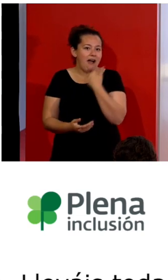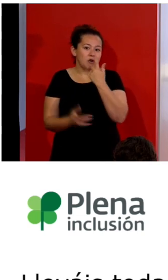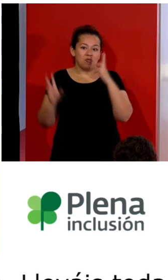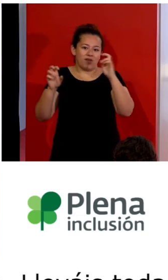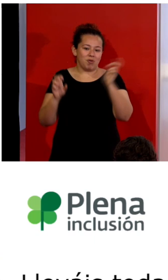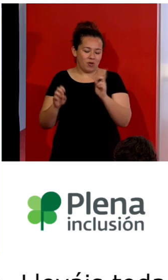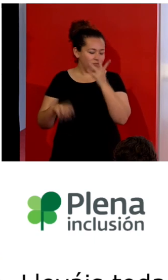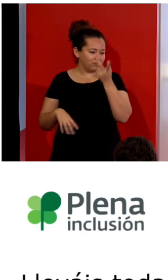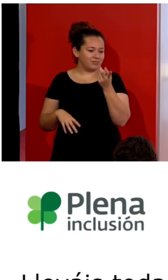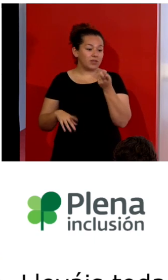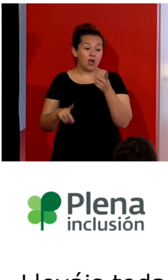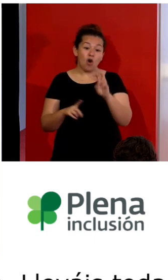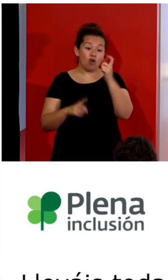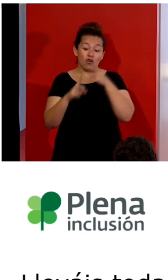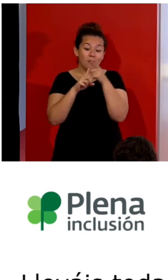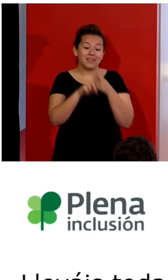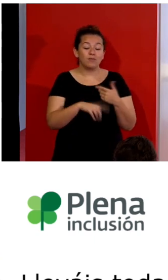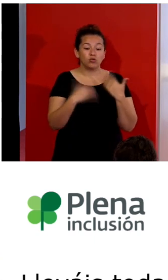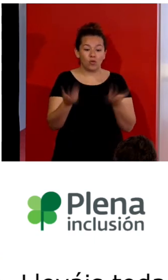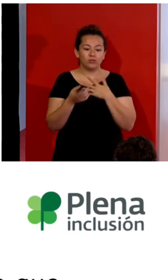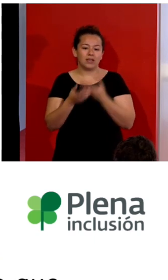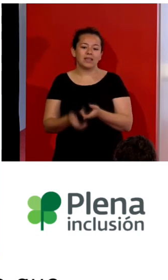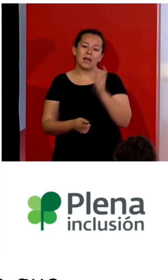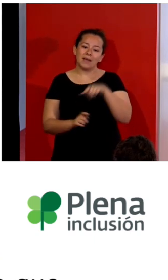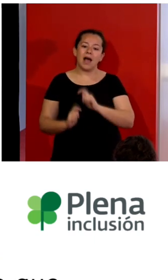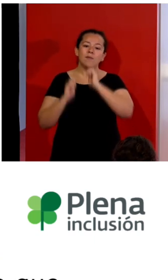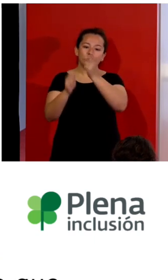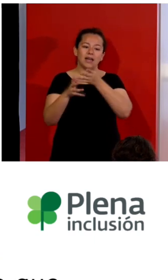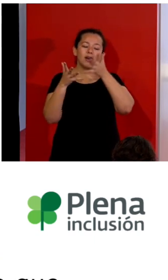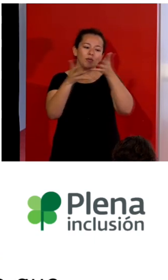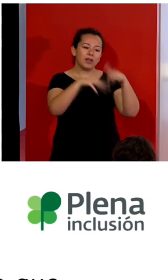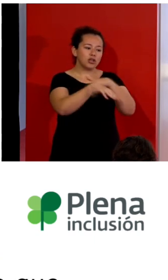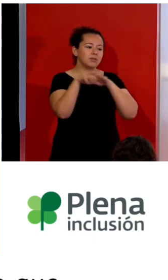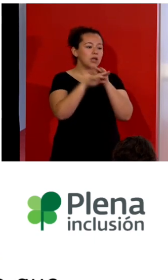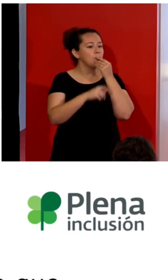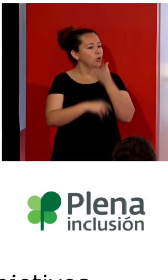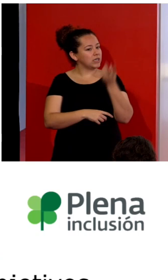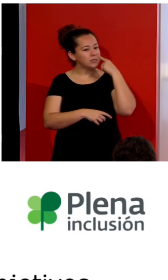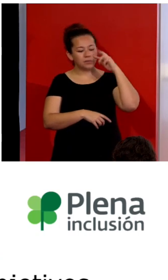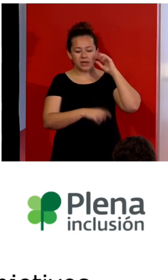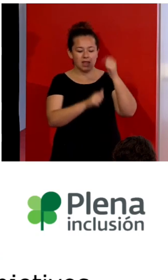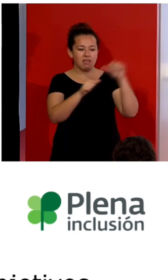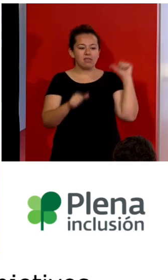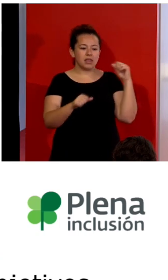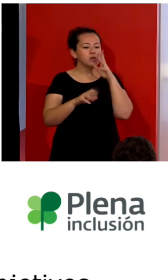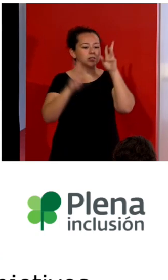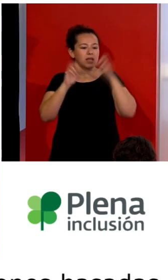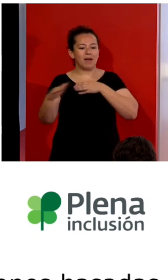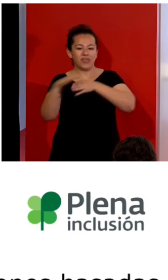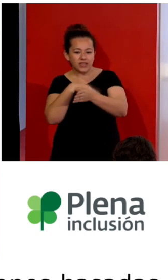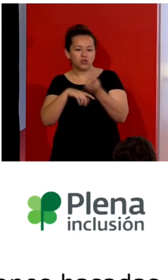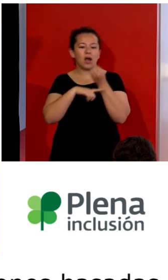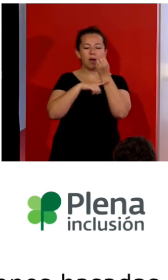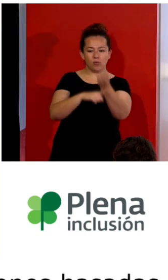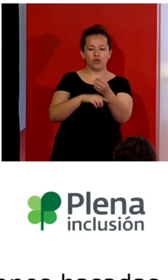tiene como otros objetivos fundamentales aportar recomendaciones basadas en buenas experiencias acerca del acceso, el apoyo